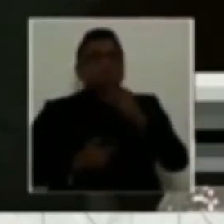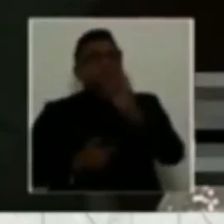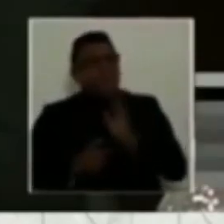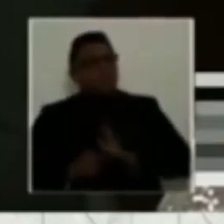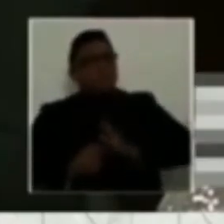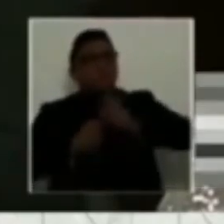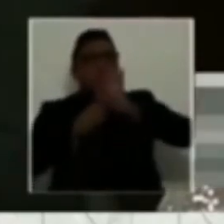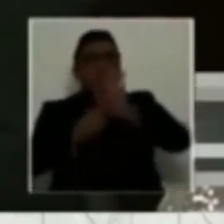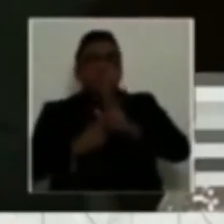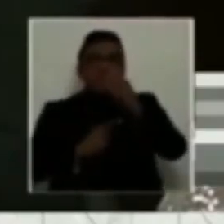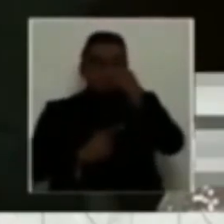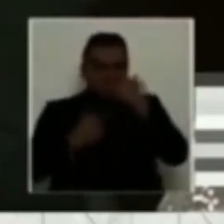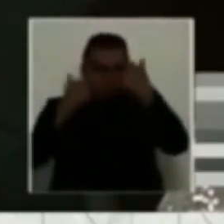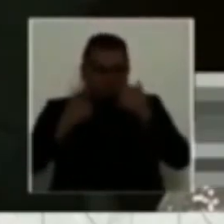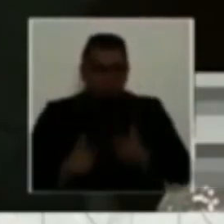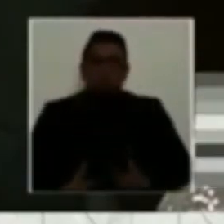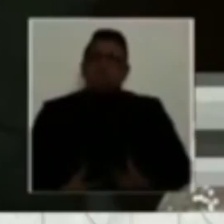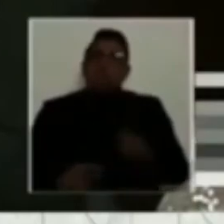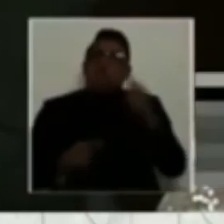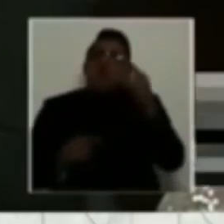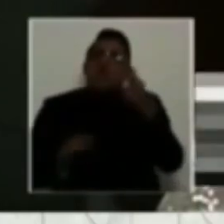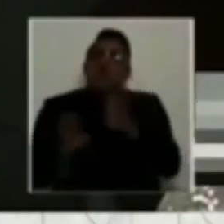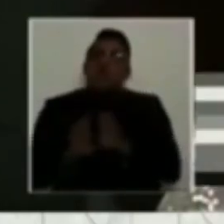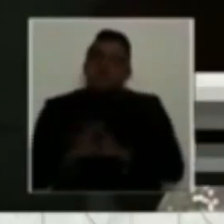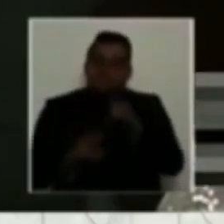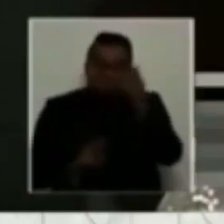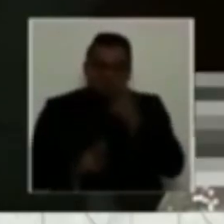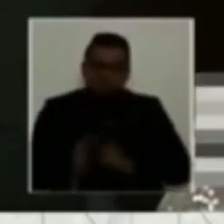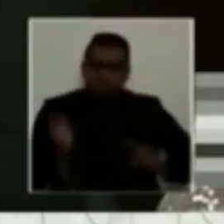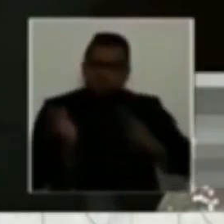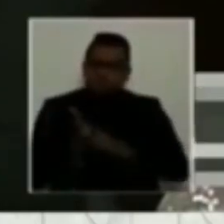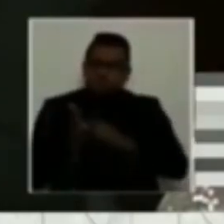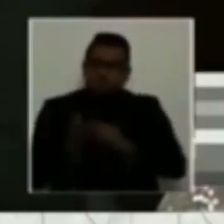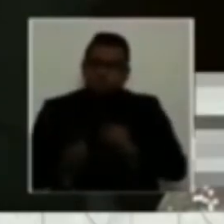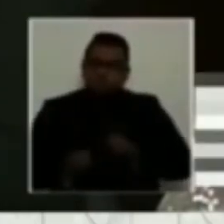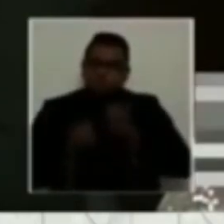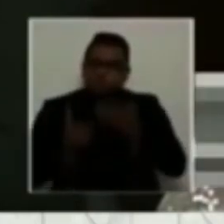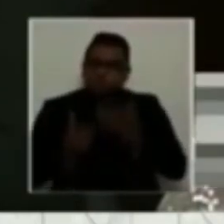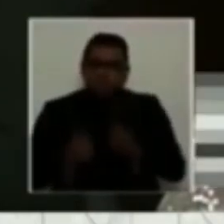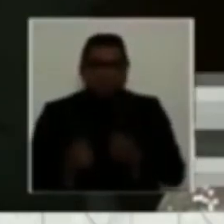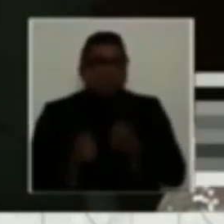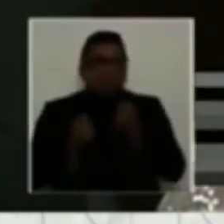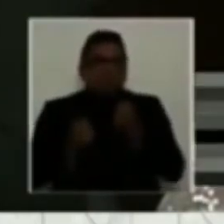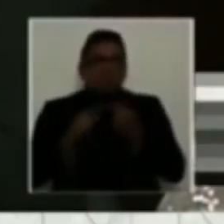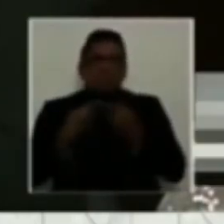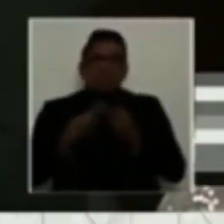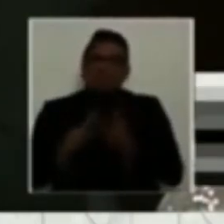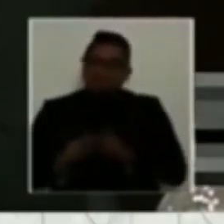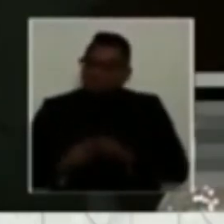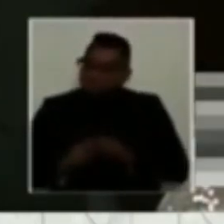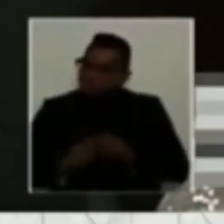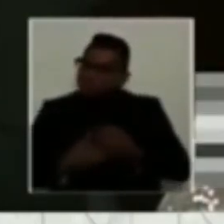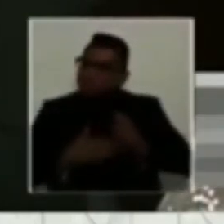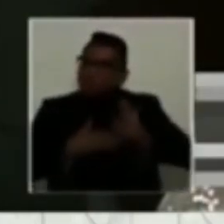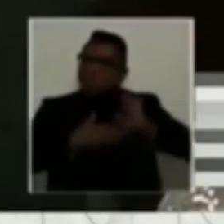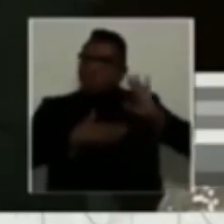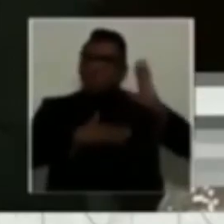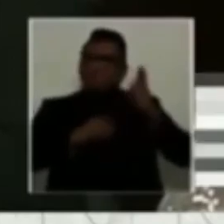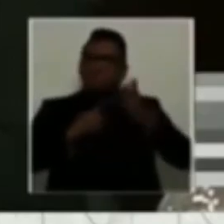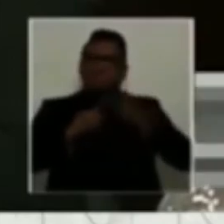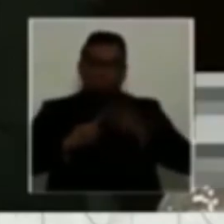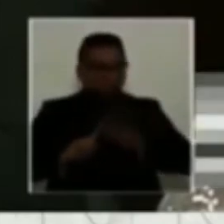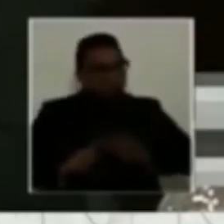Quiénes somos de qué estamos hechos mucha fuerza mucha entrega mucha